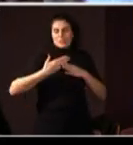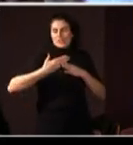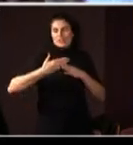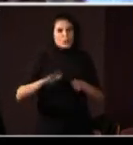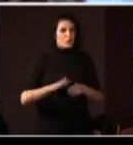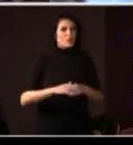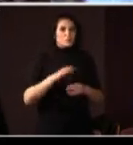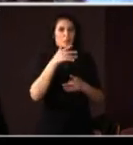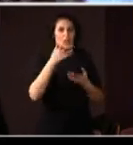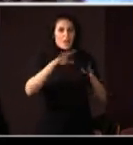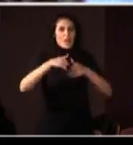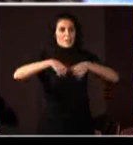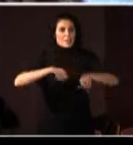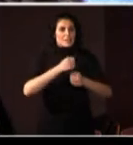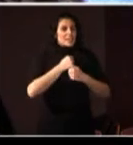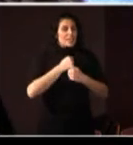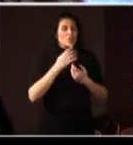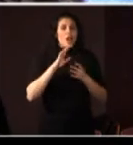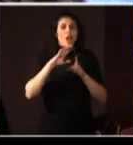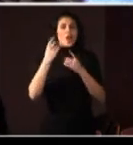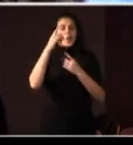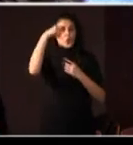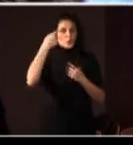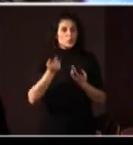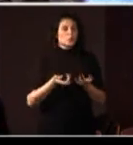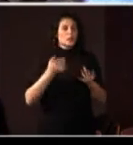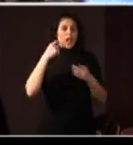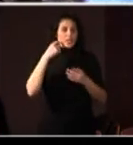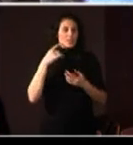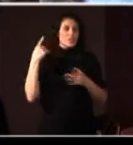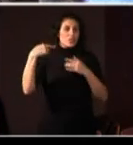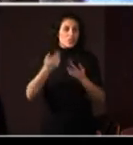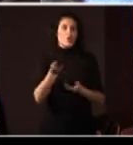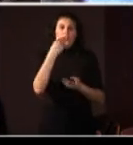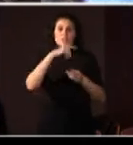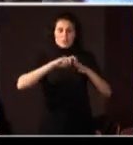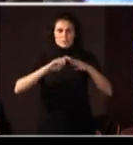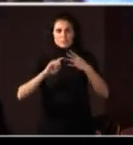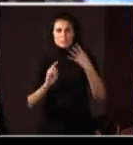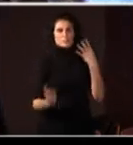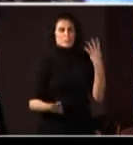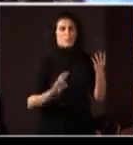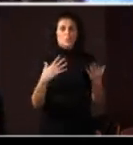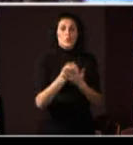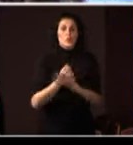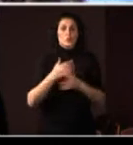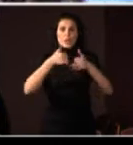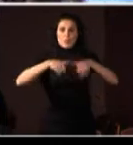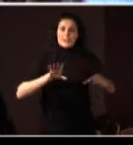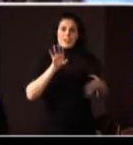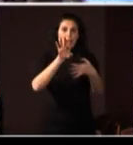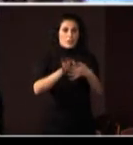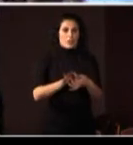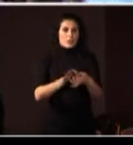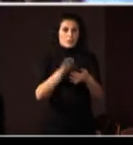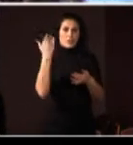a nuestra tierra, su cultura, su folclore, a su gastronomía y a todo aquello que está relacionado con el